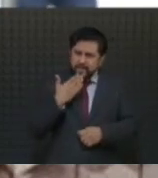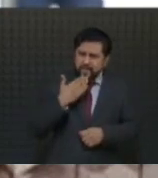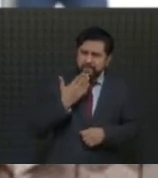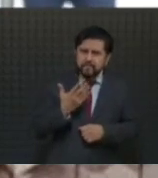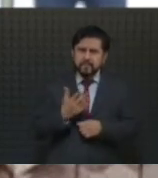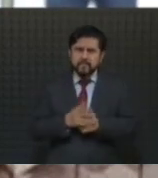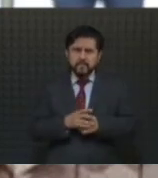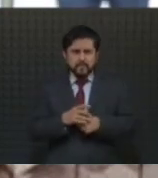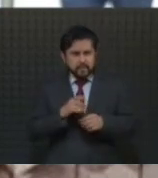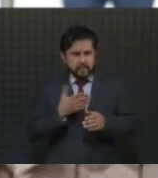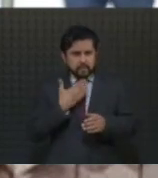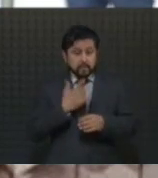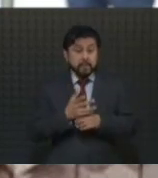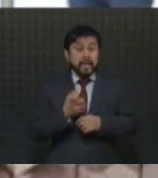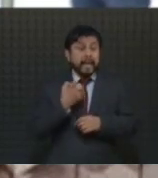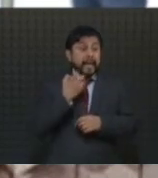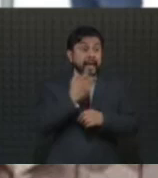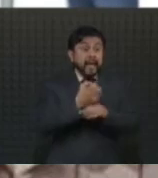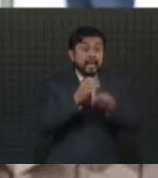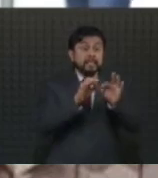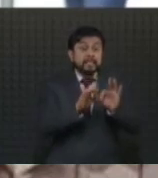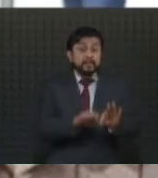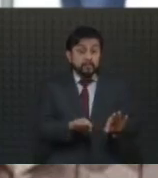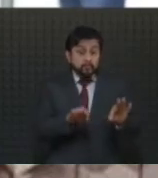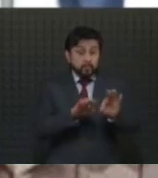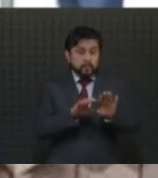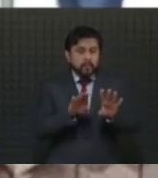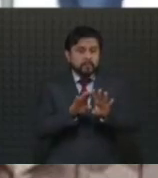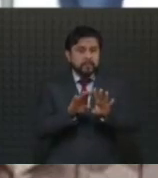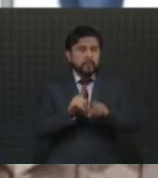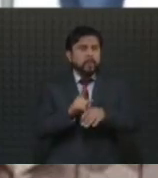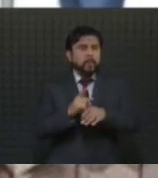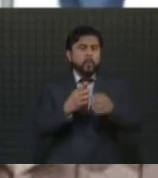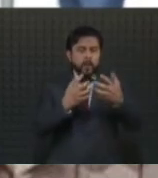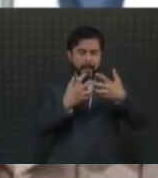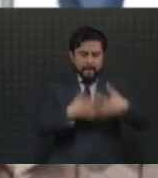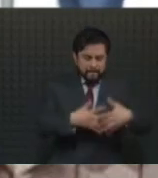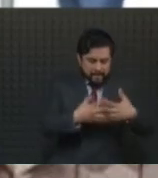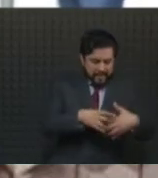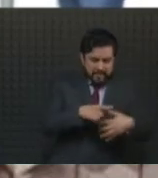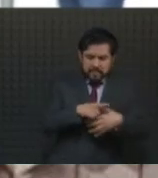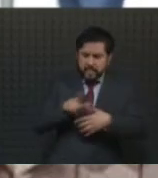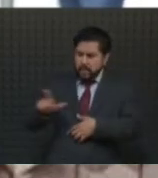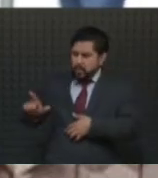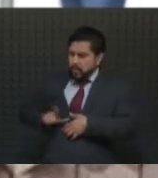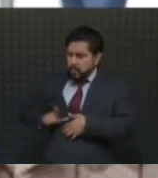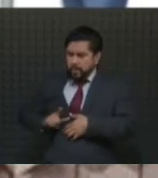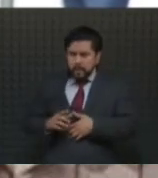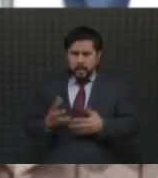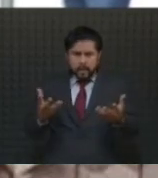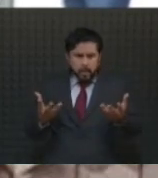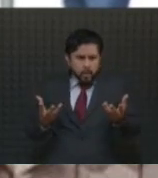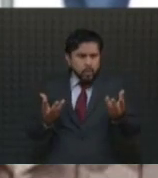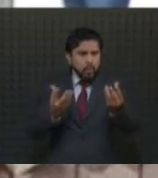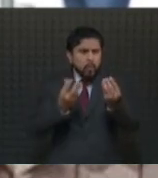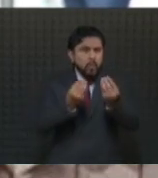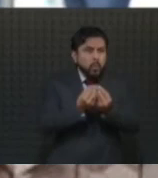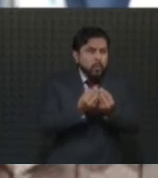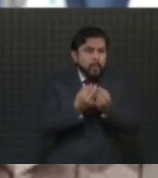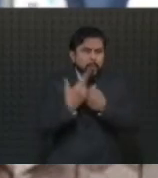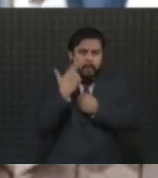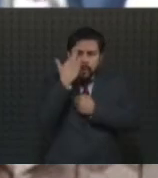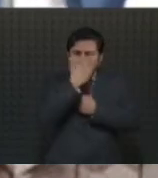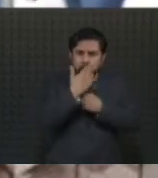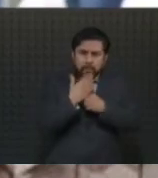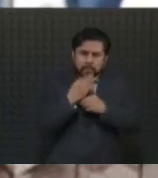es muy importante mencionarlo. Eso tiene que ver con una mística de empresas, gobierno, de servidores públicos, de supervisión.